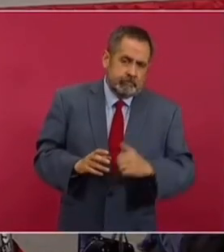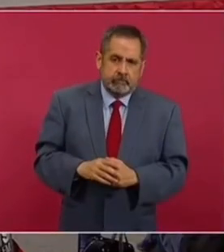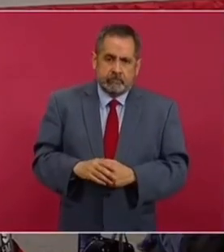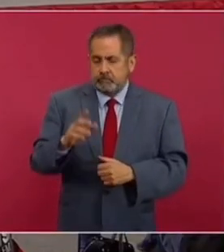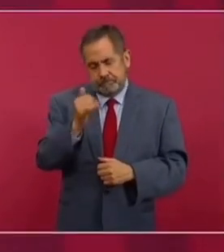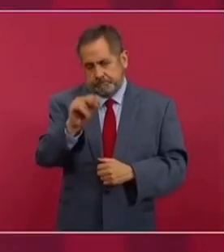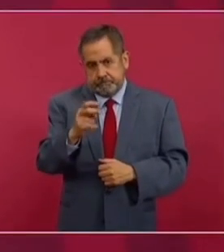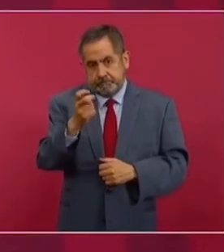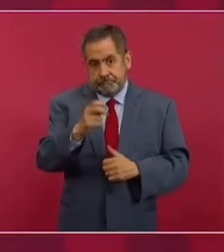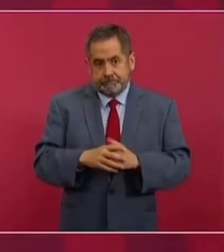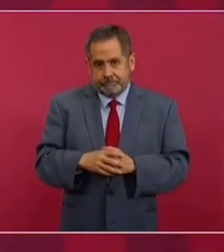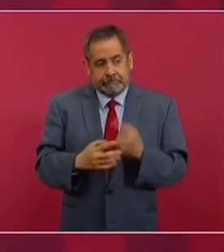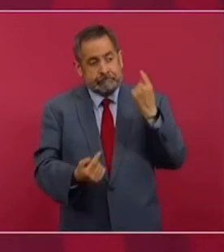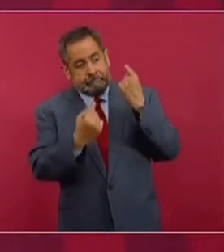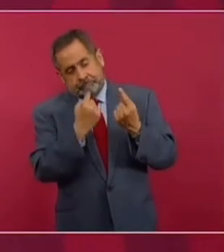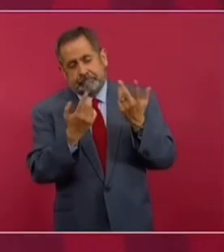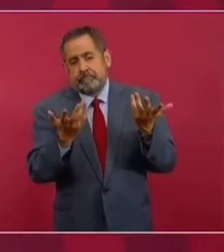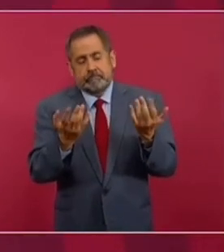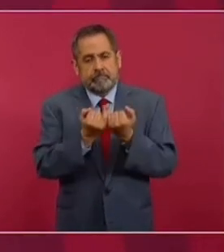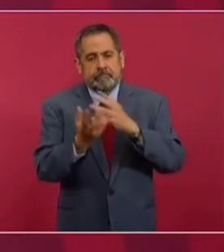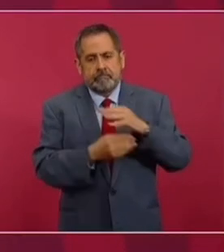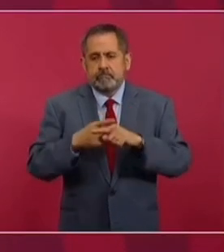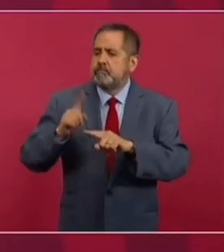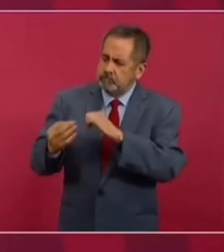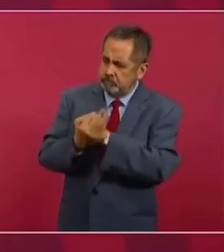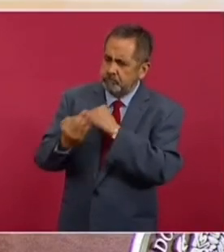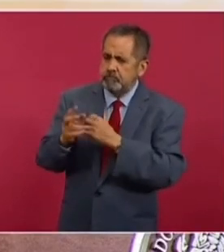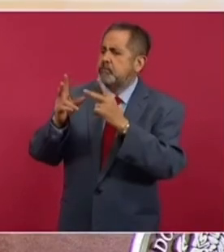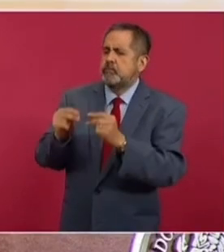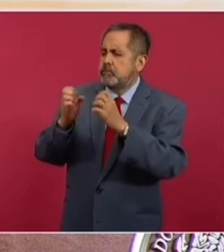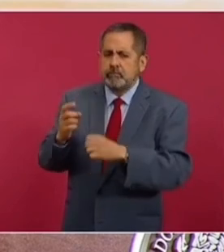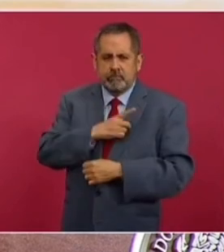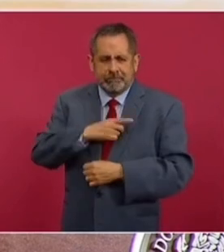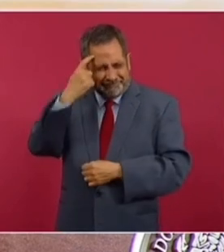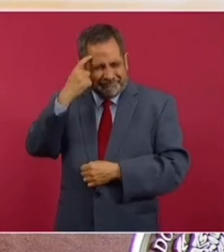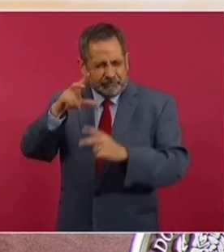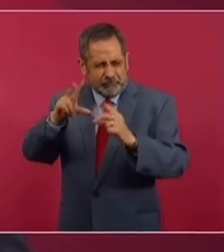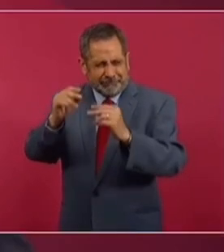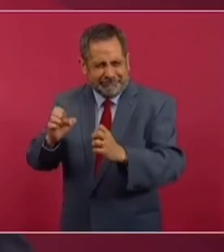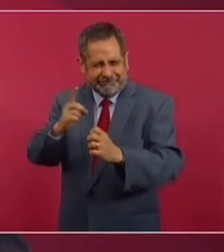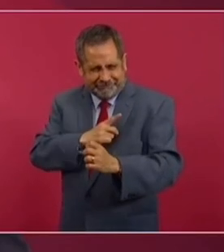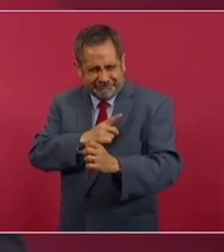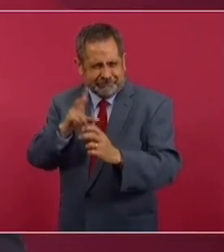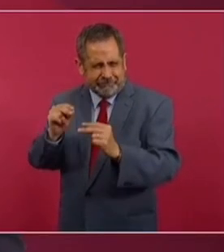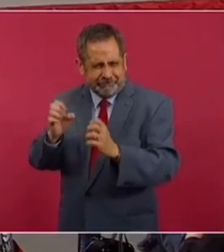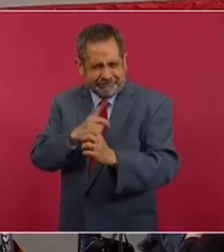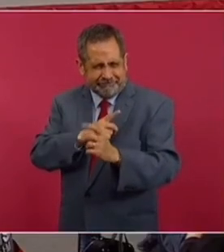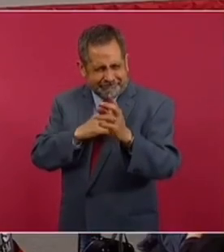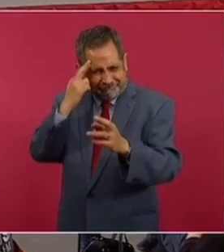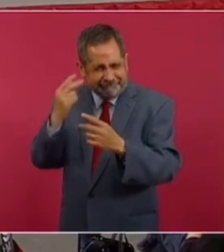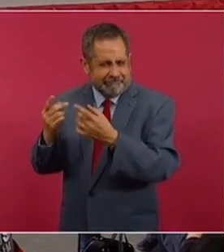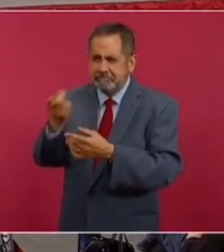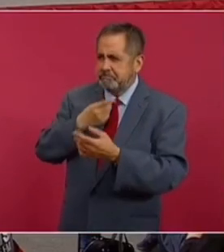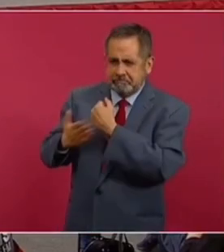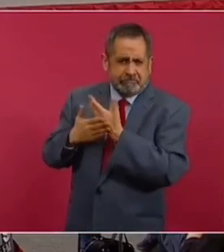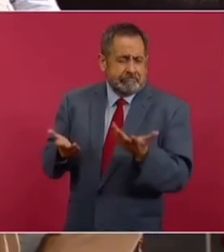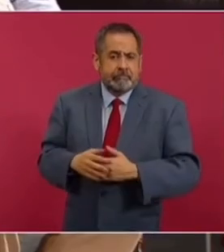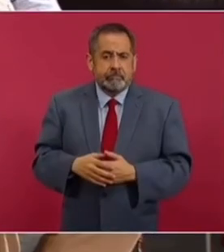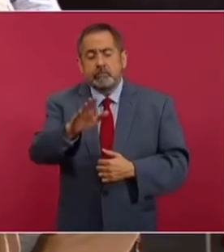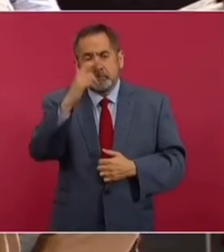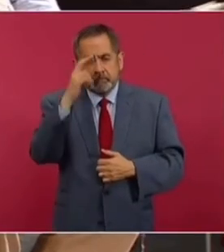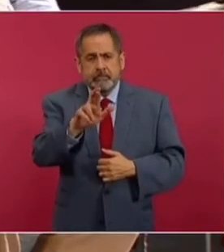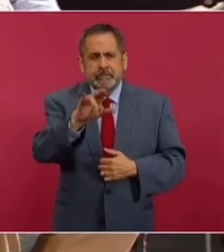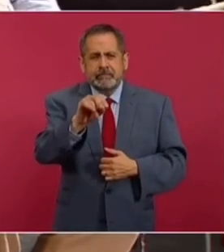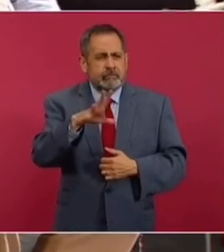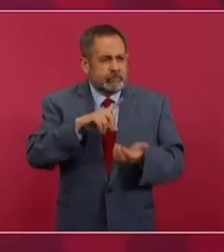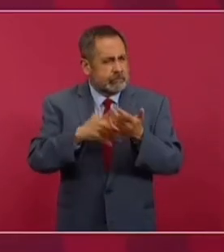no. Así como me insultan, también hay quienes me dicen, no está solo. No está solo. ¿Mejía Verdeja pidió vacaciones, presidente? Ricardo Mejía Verdeja pidió vacaciones.